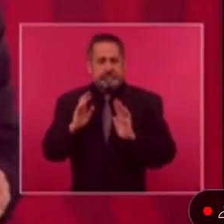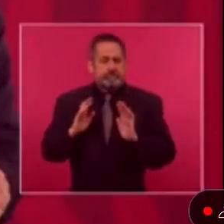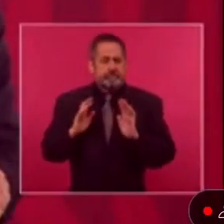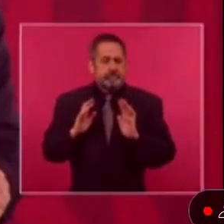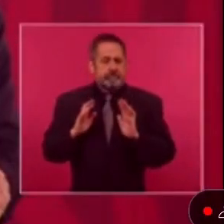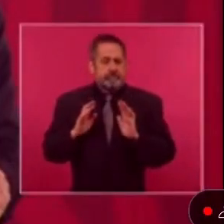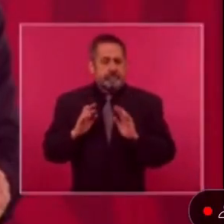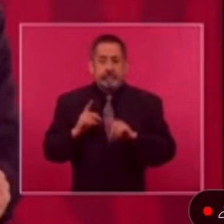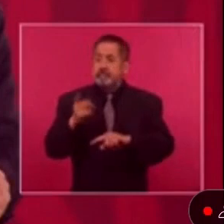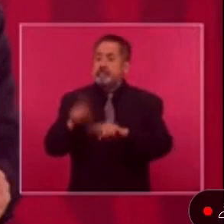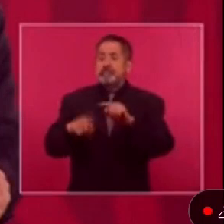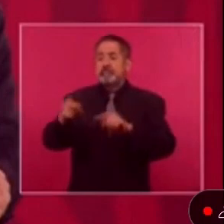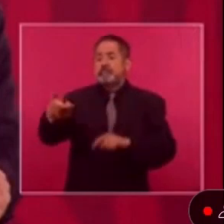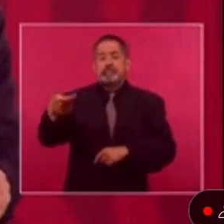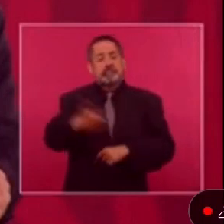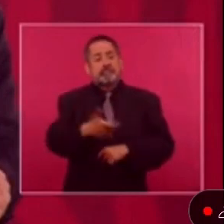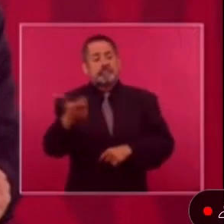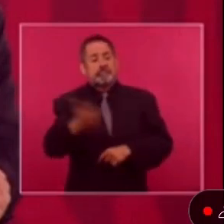bolseando a la gente.